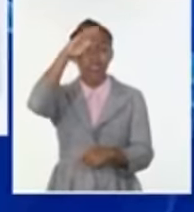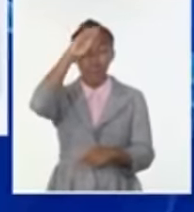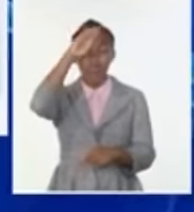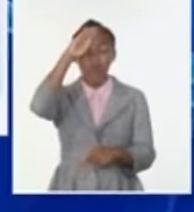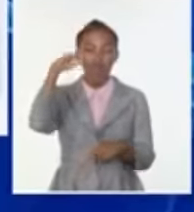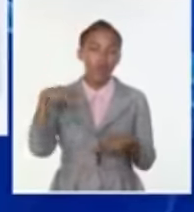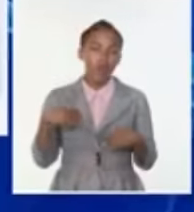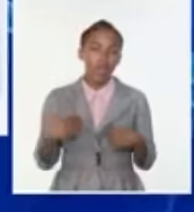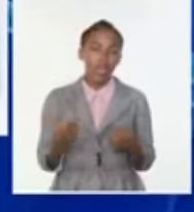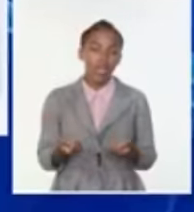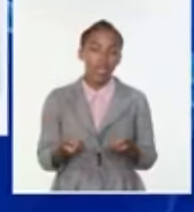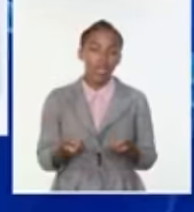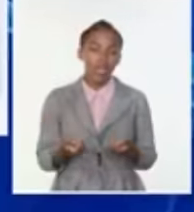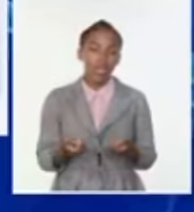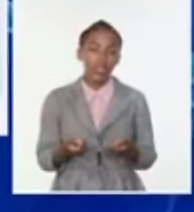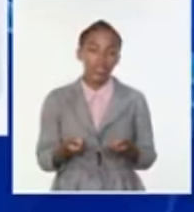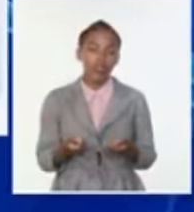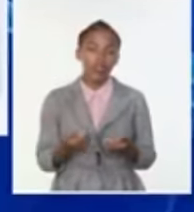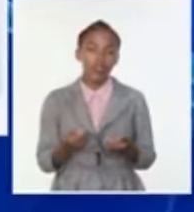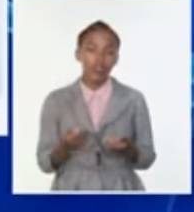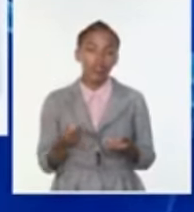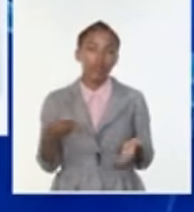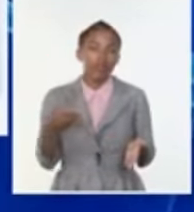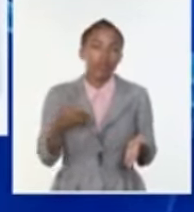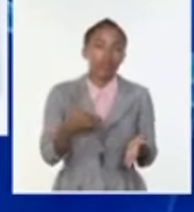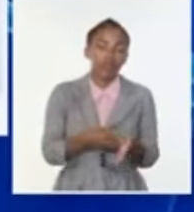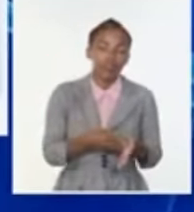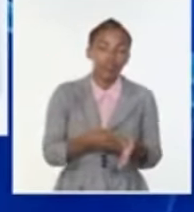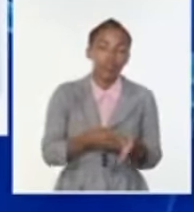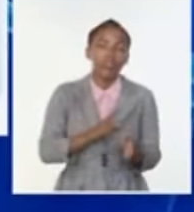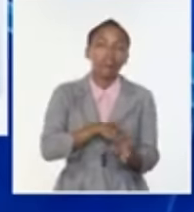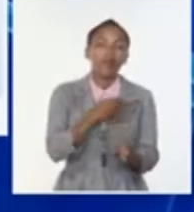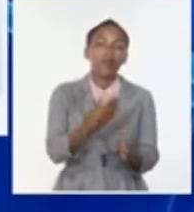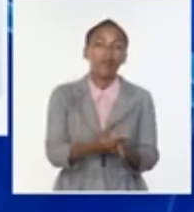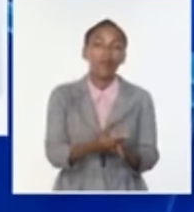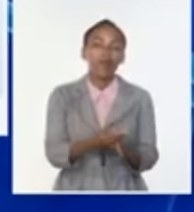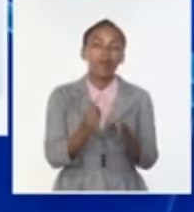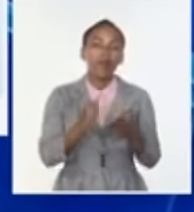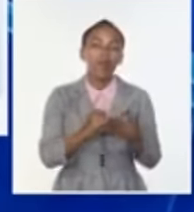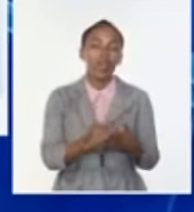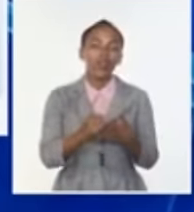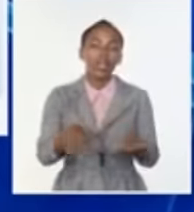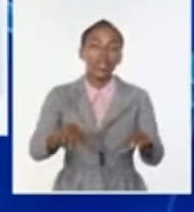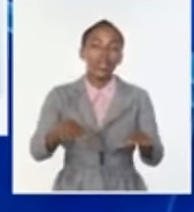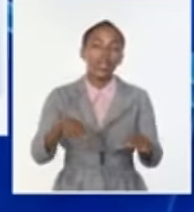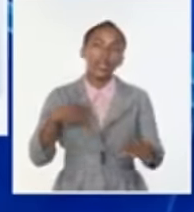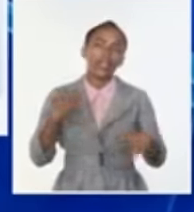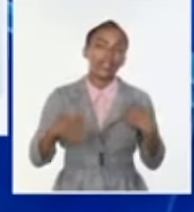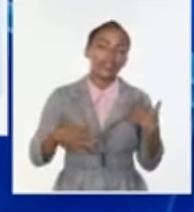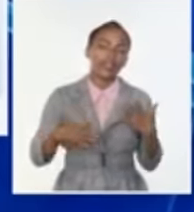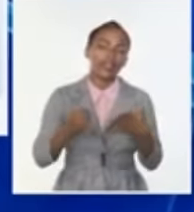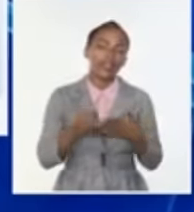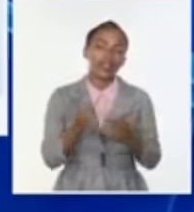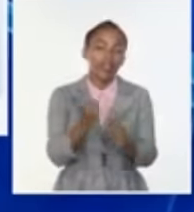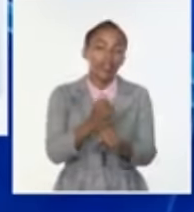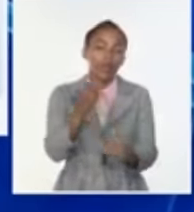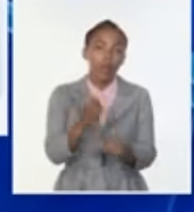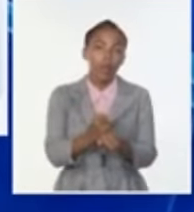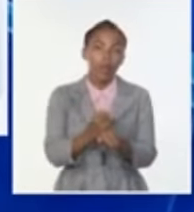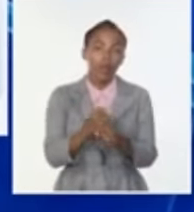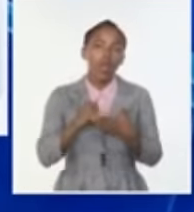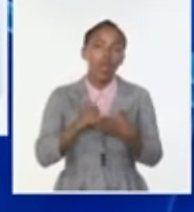sean interferidos y empleados en actividades en beneficio personal o para el desarrollo de